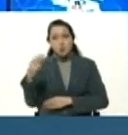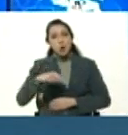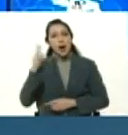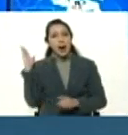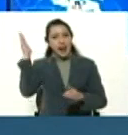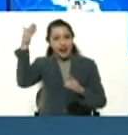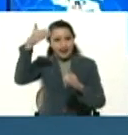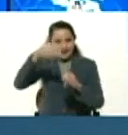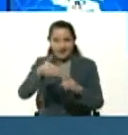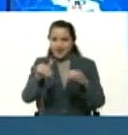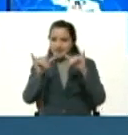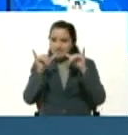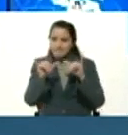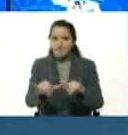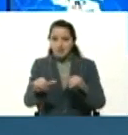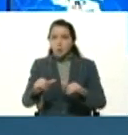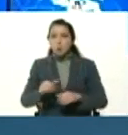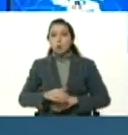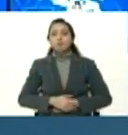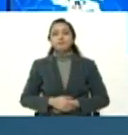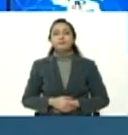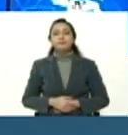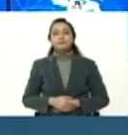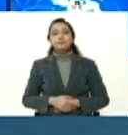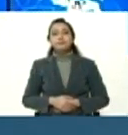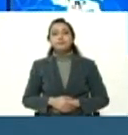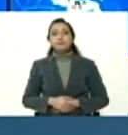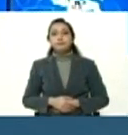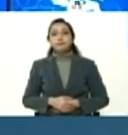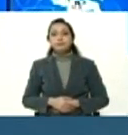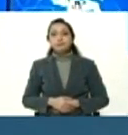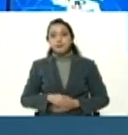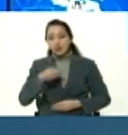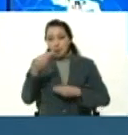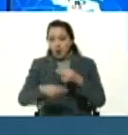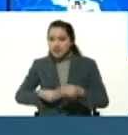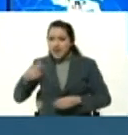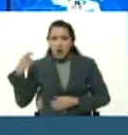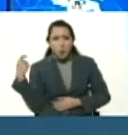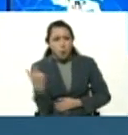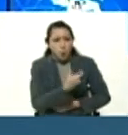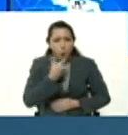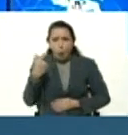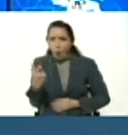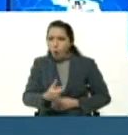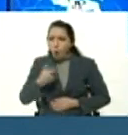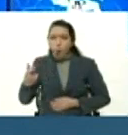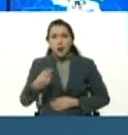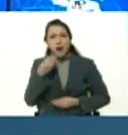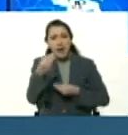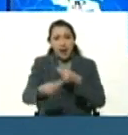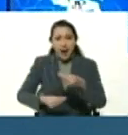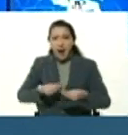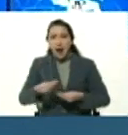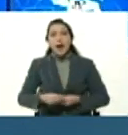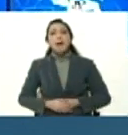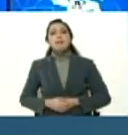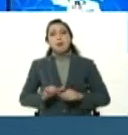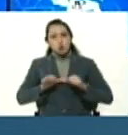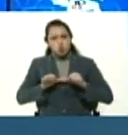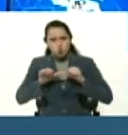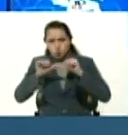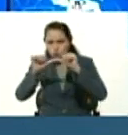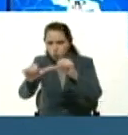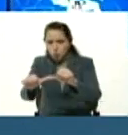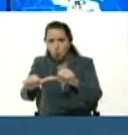meta, he allí nuestro objetivo, he allí nuestra búsqueda incesante. Ahora, un solo